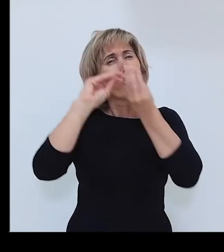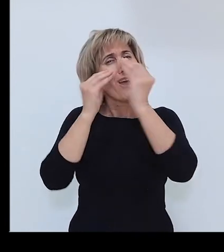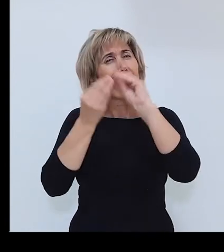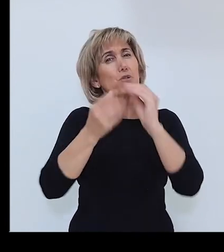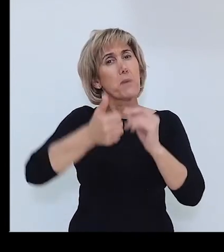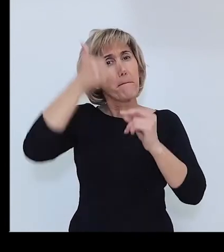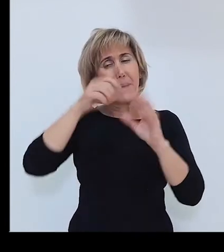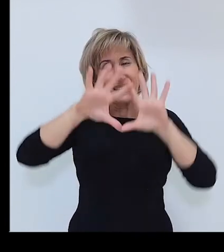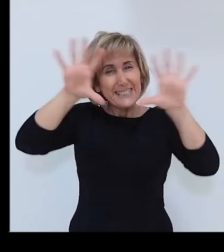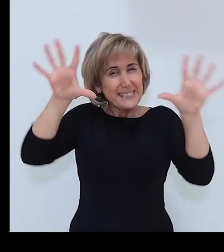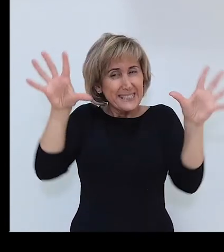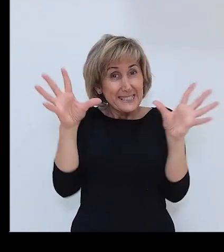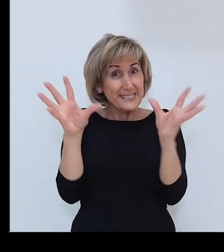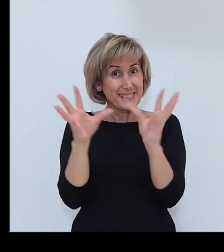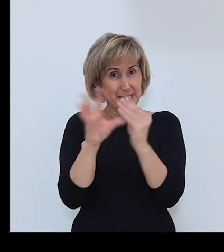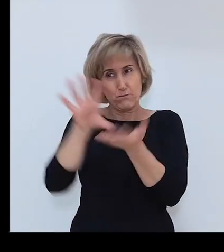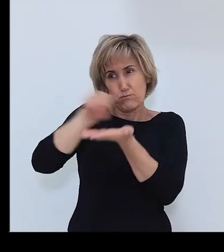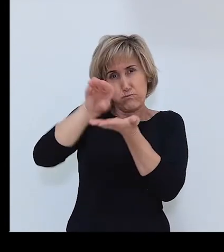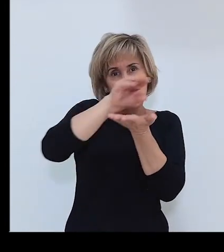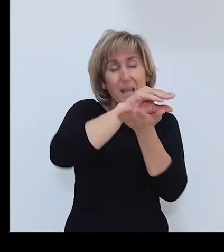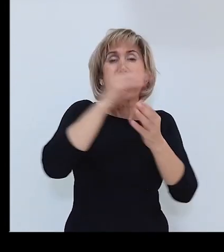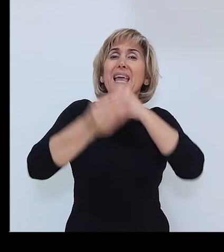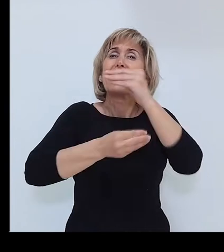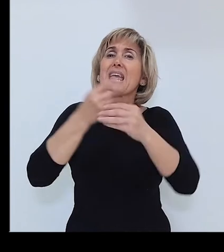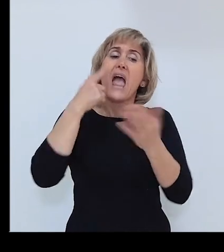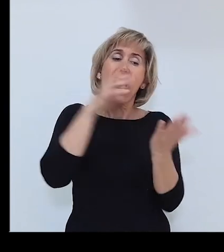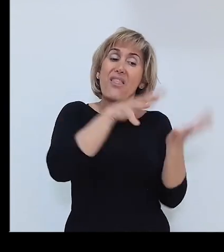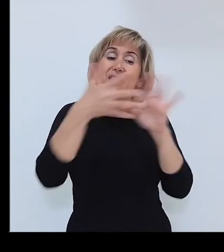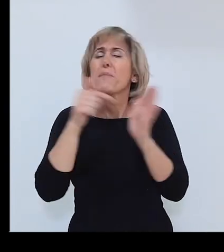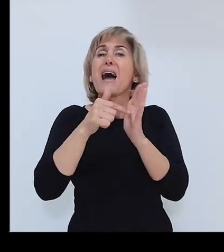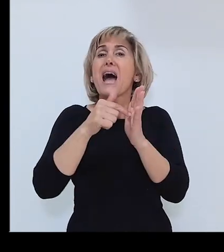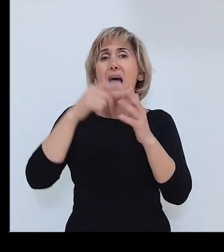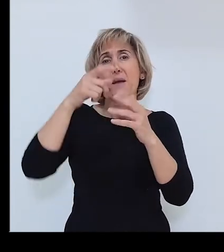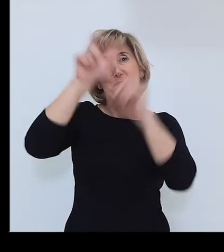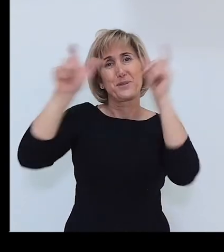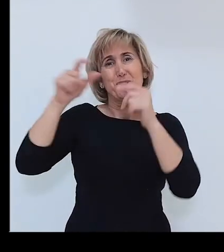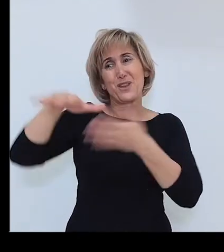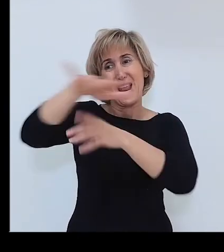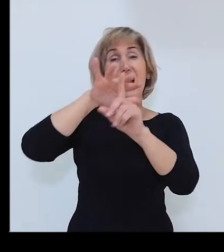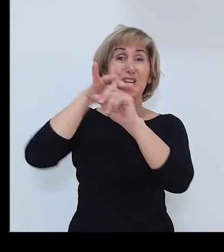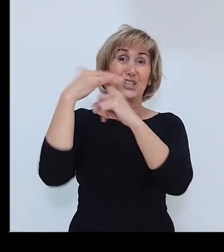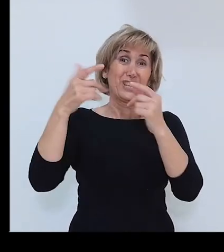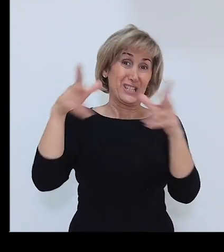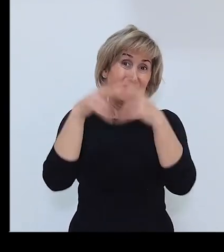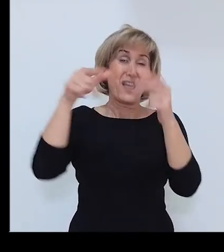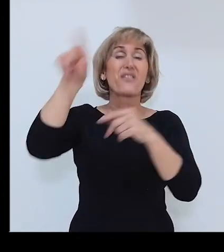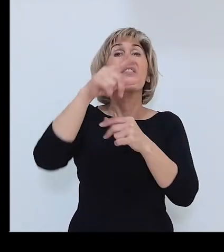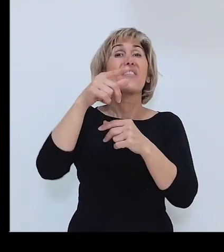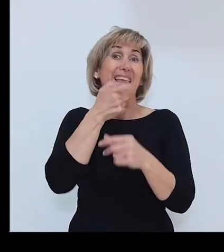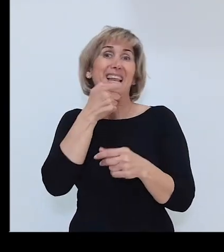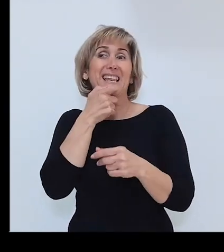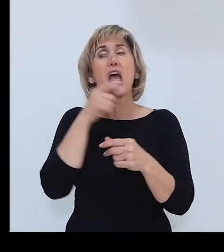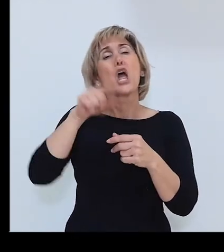más sintética, de tal manera que hace a Comte accesible al público inglés, cosa que no era mucho para el público